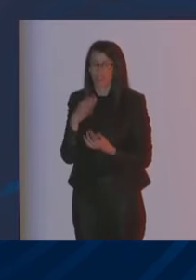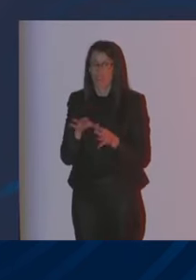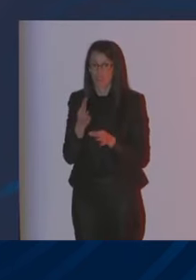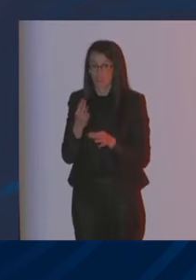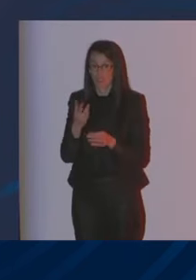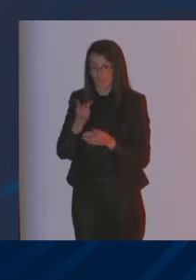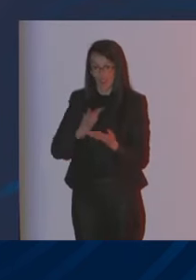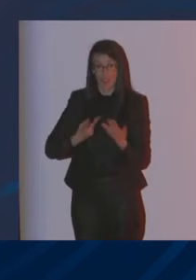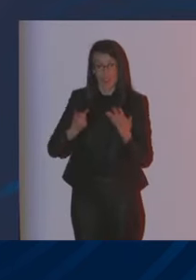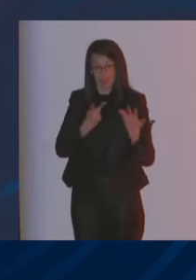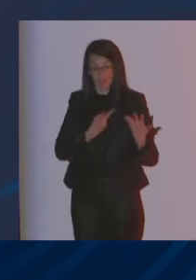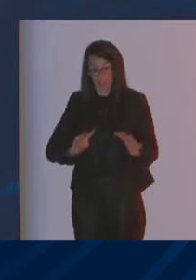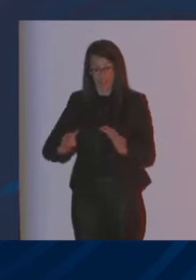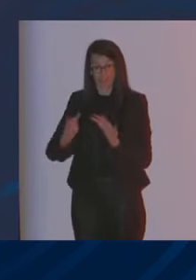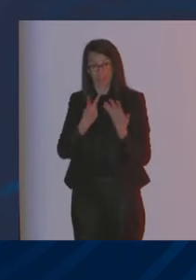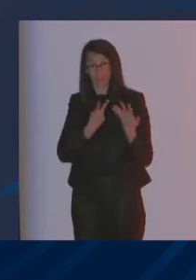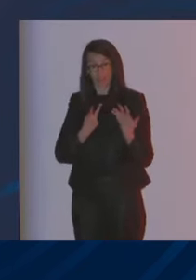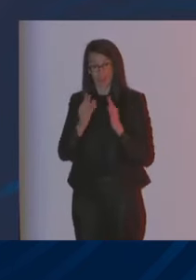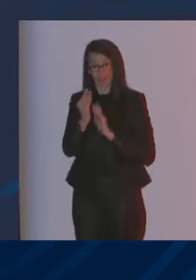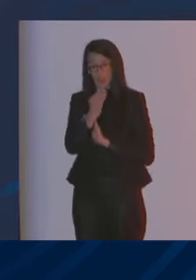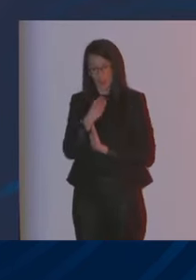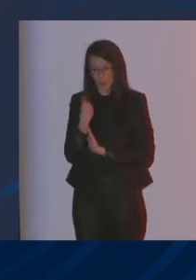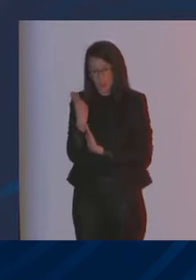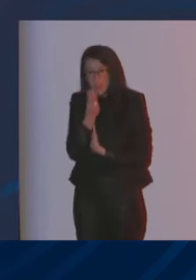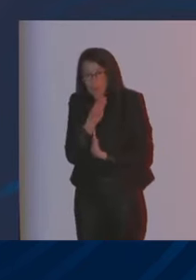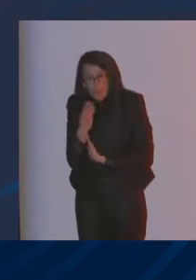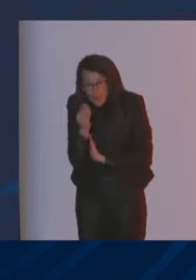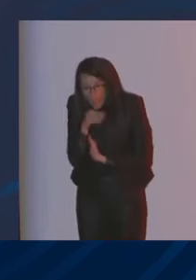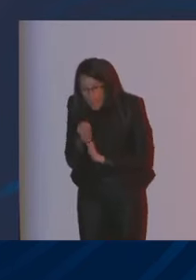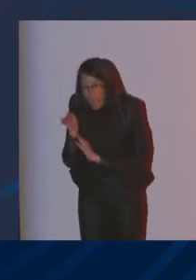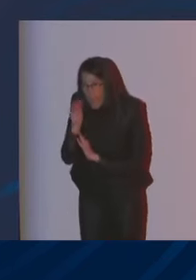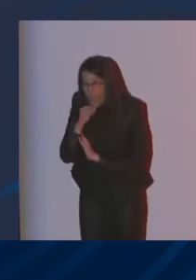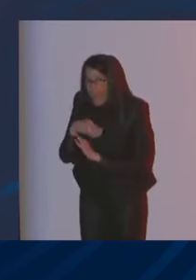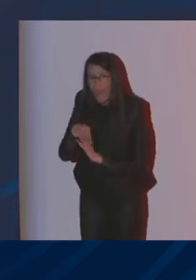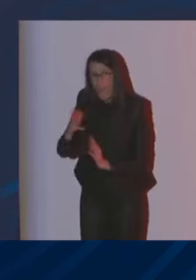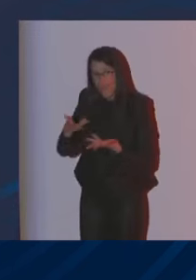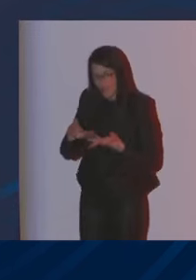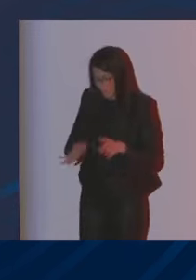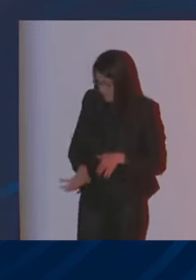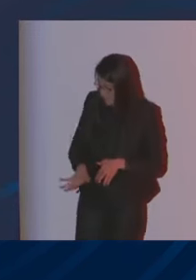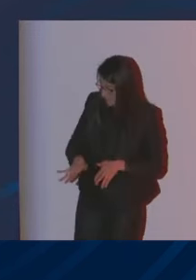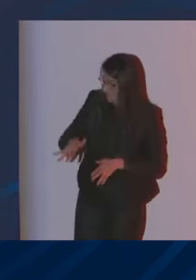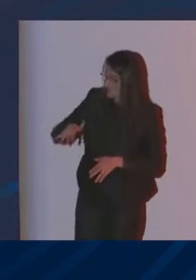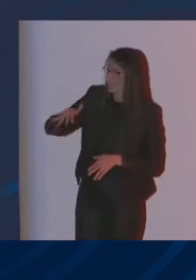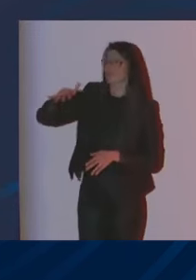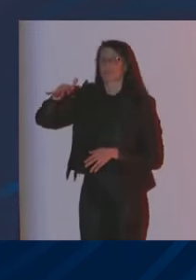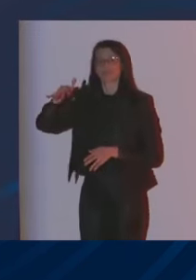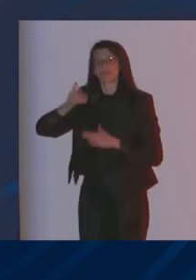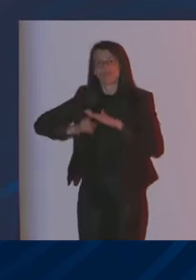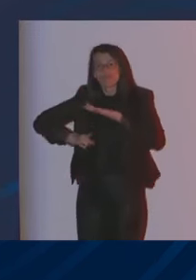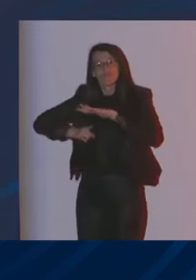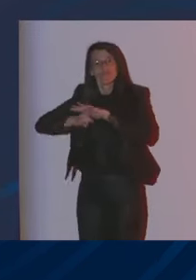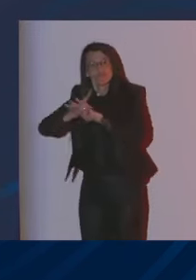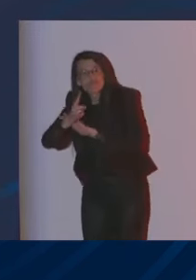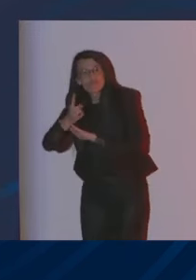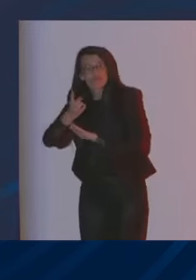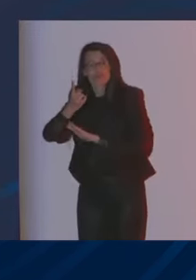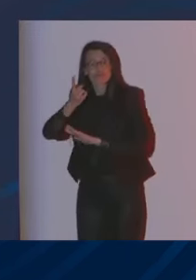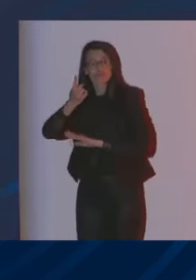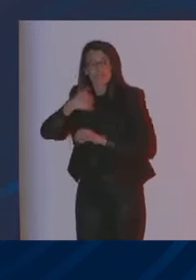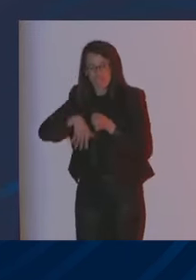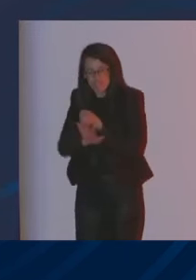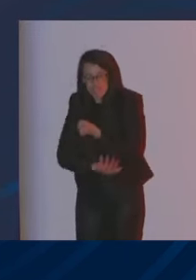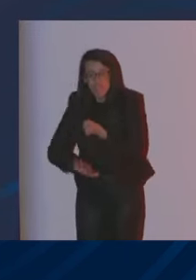cuidamos y nos ayudamos a crecer. Somos la base, la semilla, el